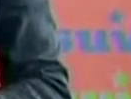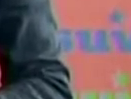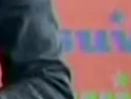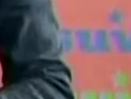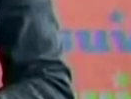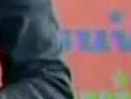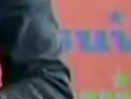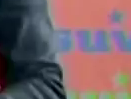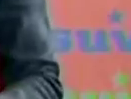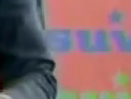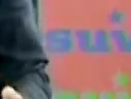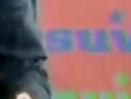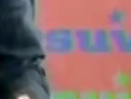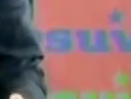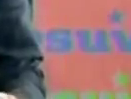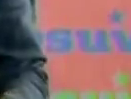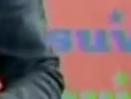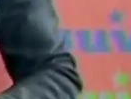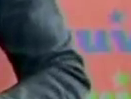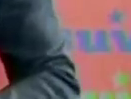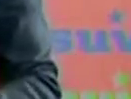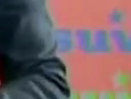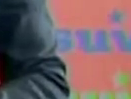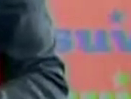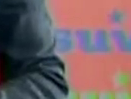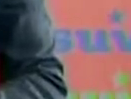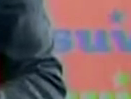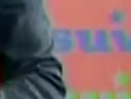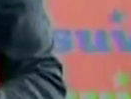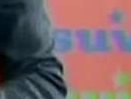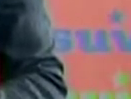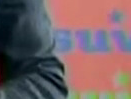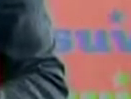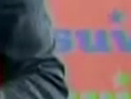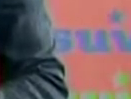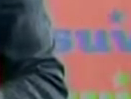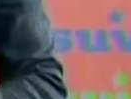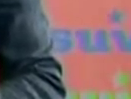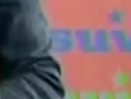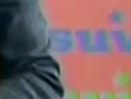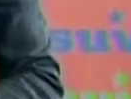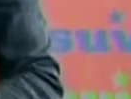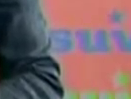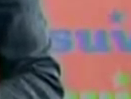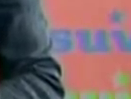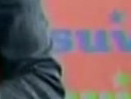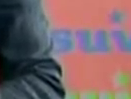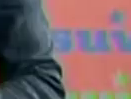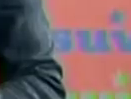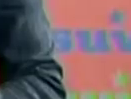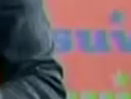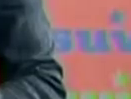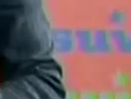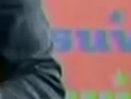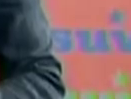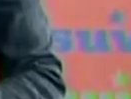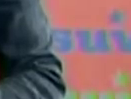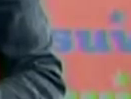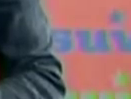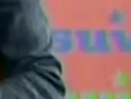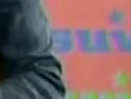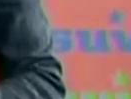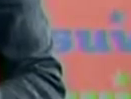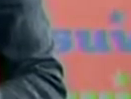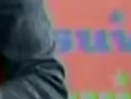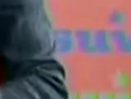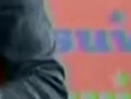Partido Socialista Unido de Venezuela para analizar diversos temas en el ámbito nacional e internacional. De inmediato vamos a escuchar al primer vicepresidente de la Tolda Roja,